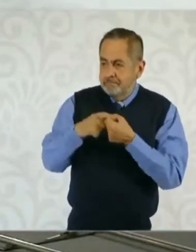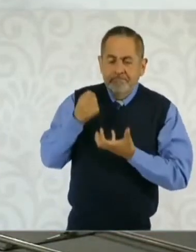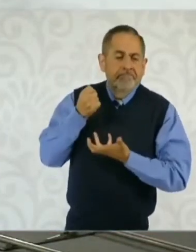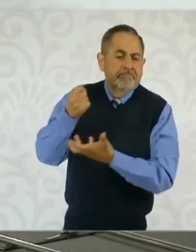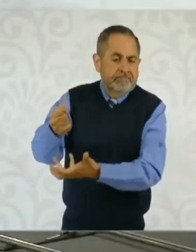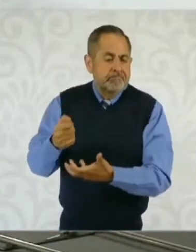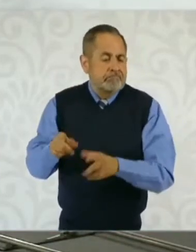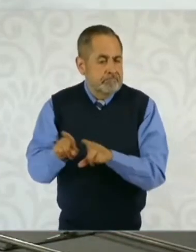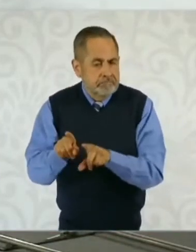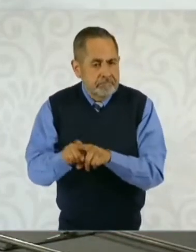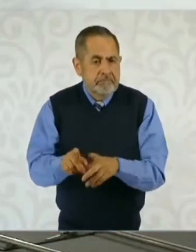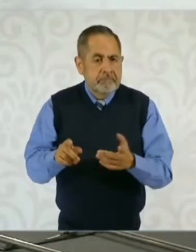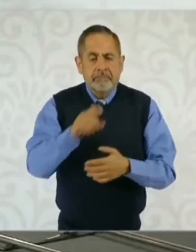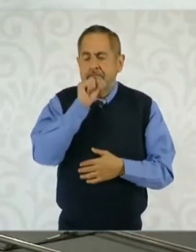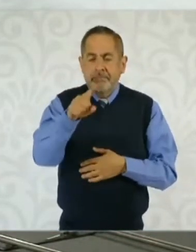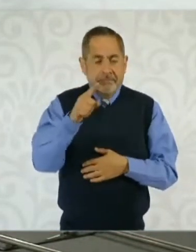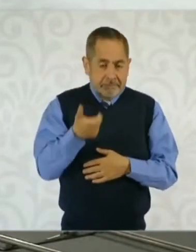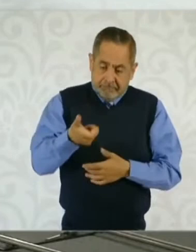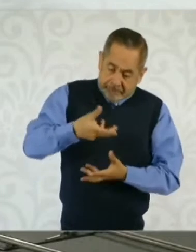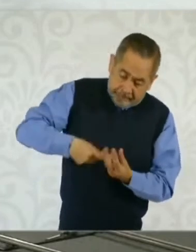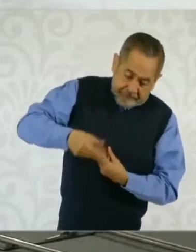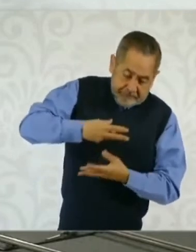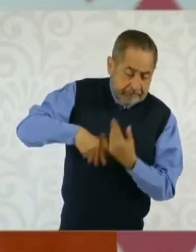presupuesto. Es una de nuestras principales fuentes.